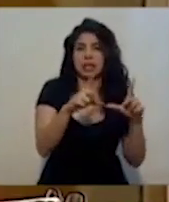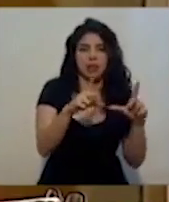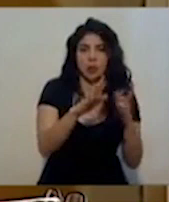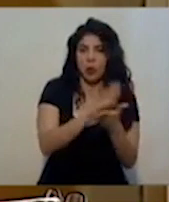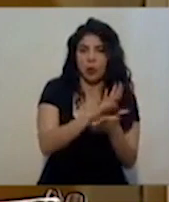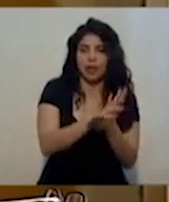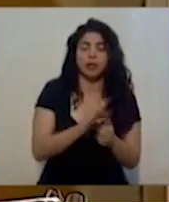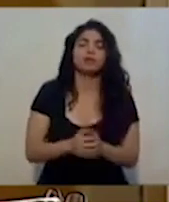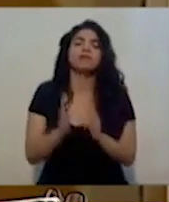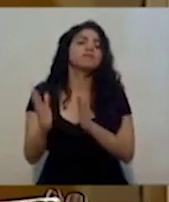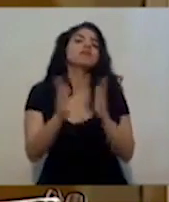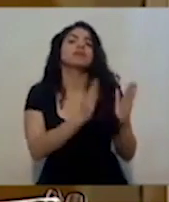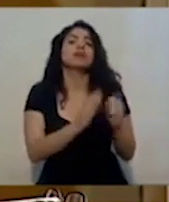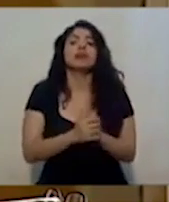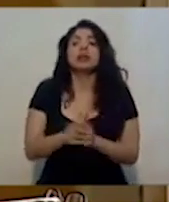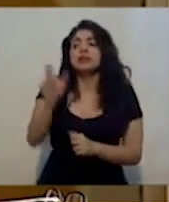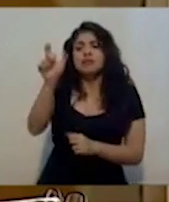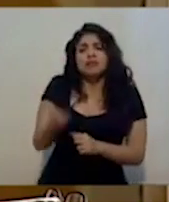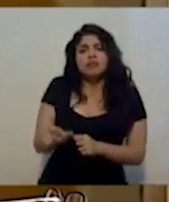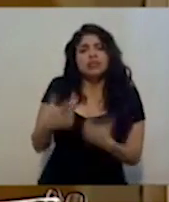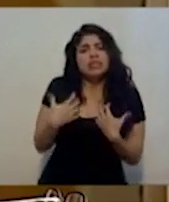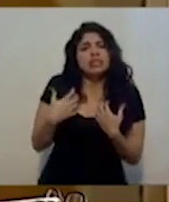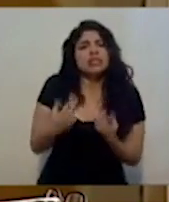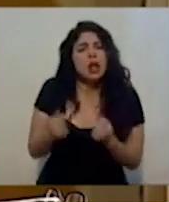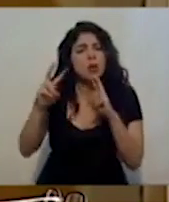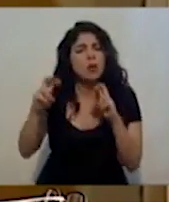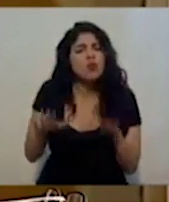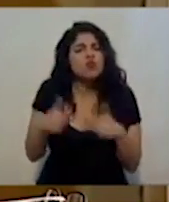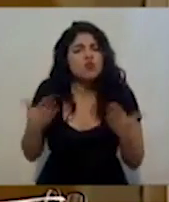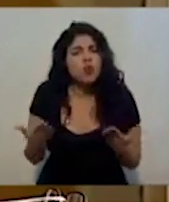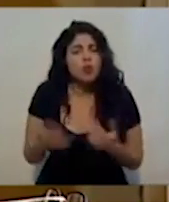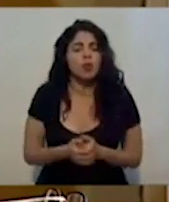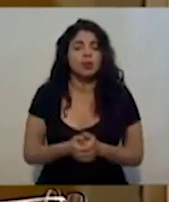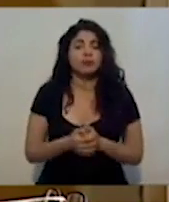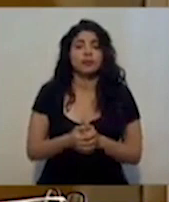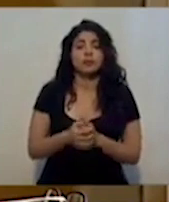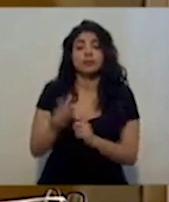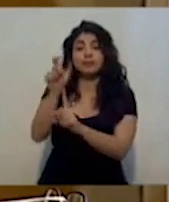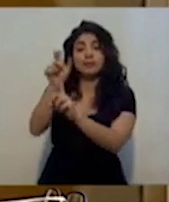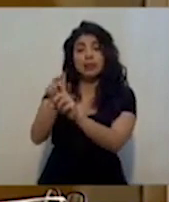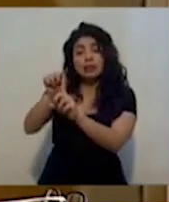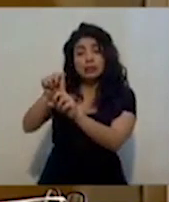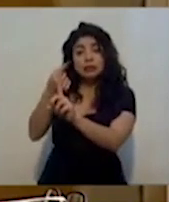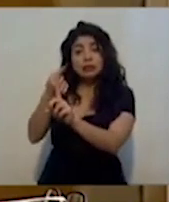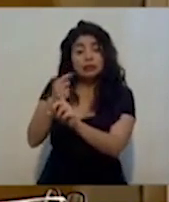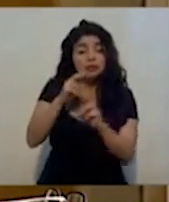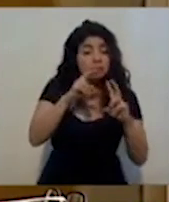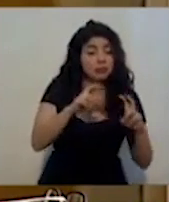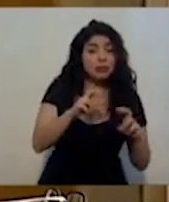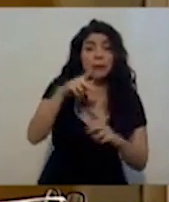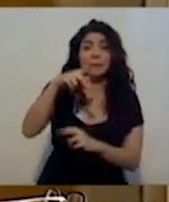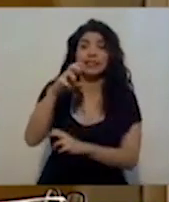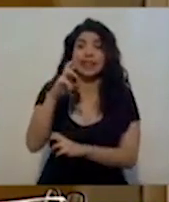en cuanto a la prueba de el estado de salud de la persona el plazo de la toma de la muestra de la prueba